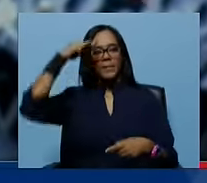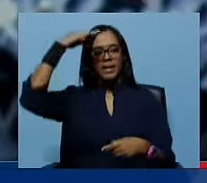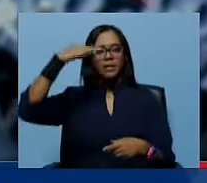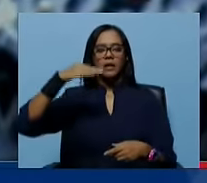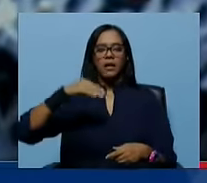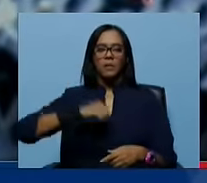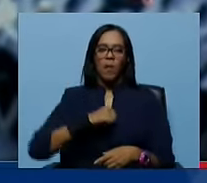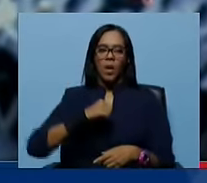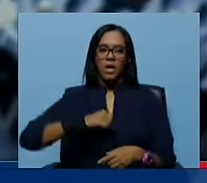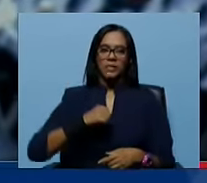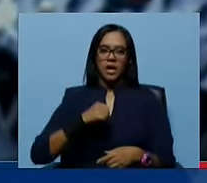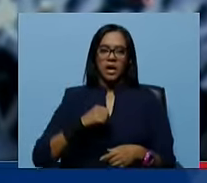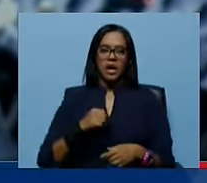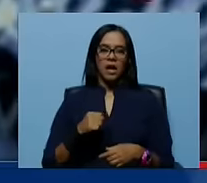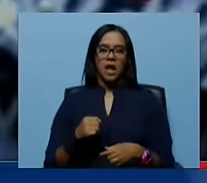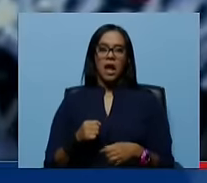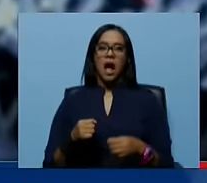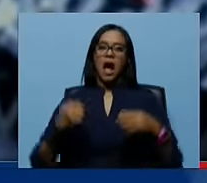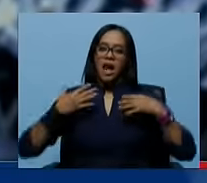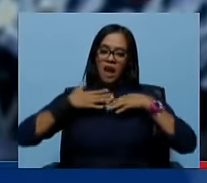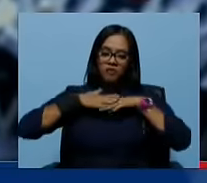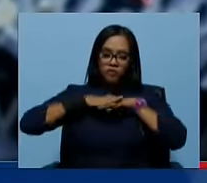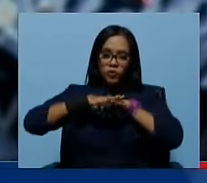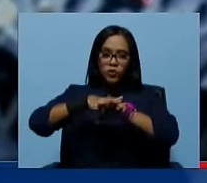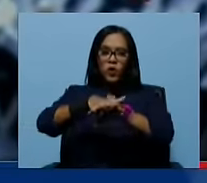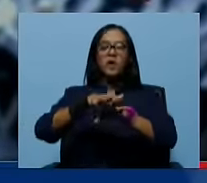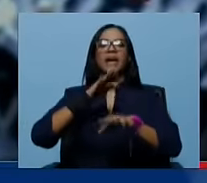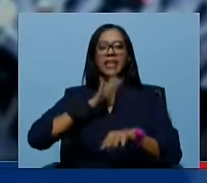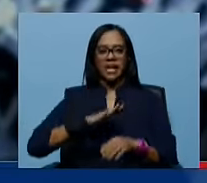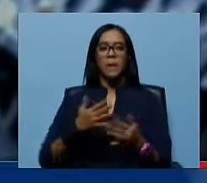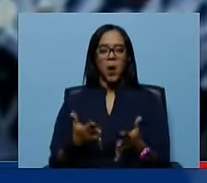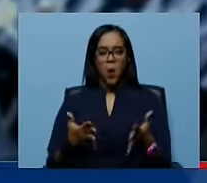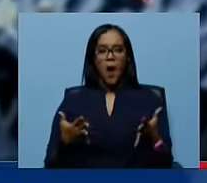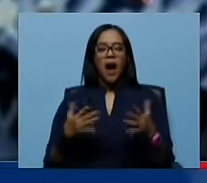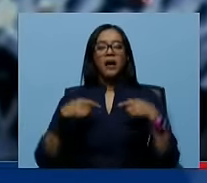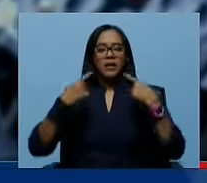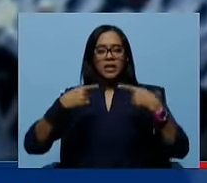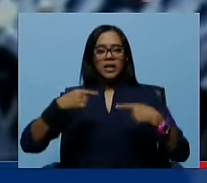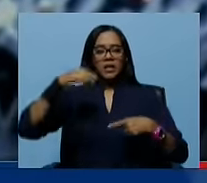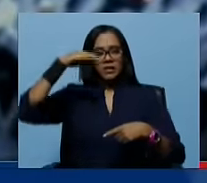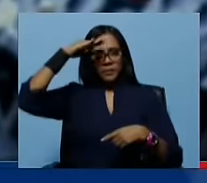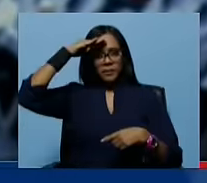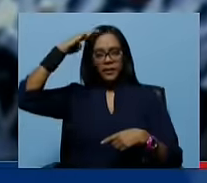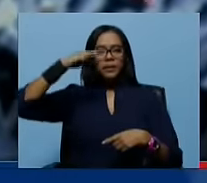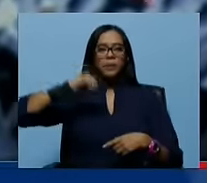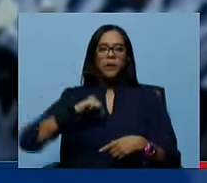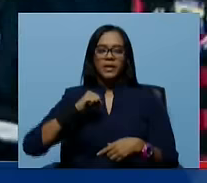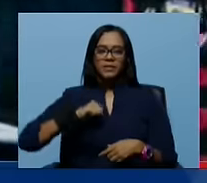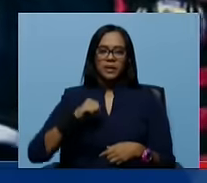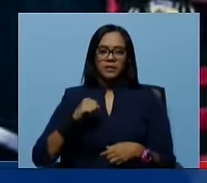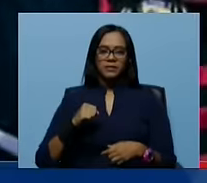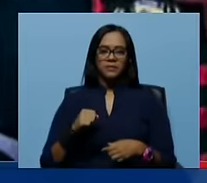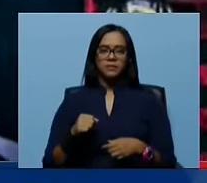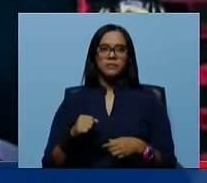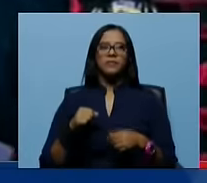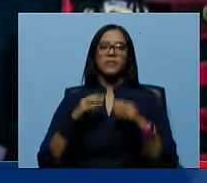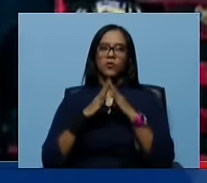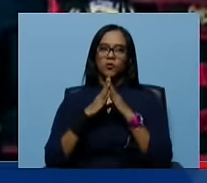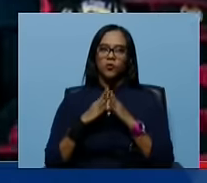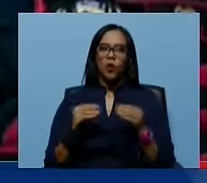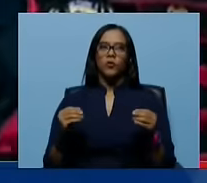Policial, a la fusión que estamos logrando, Popular Militar Policial, todos han sido